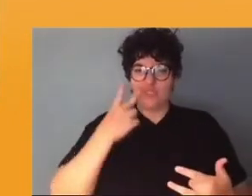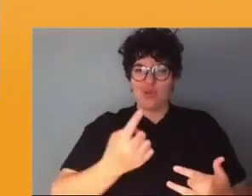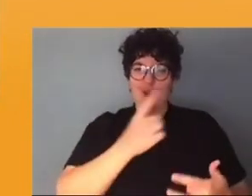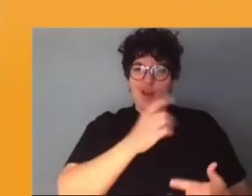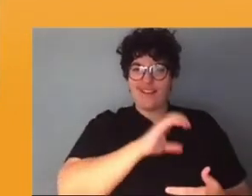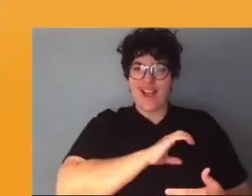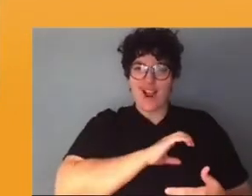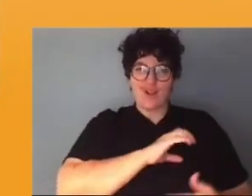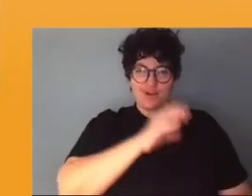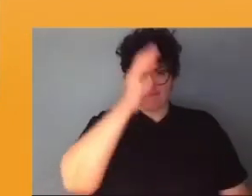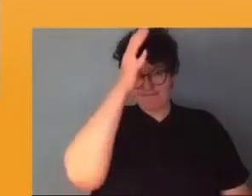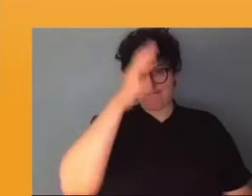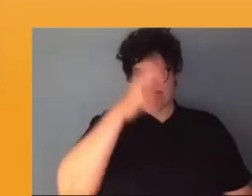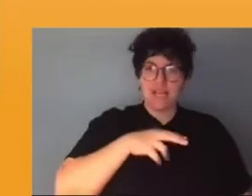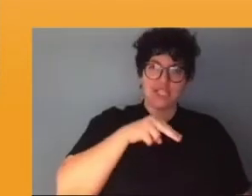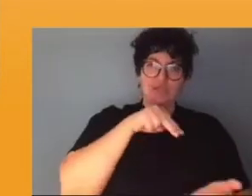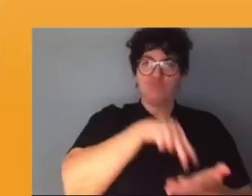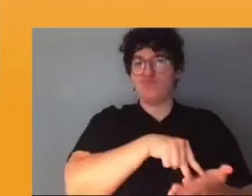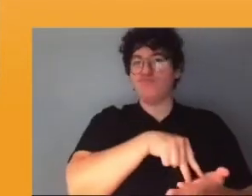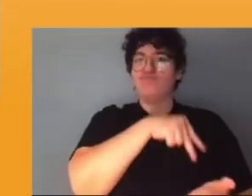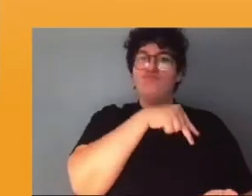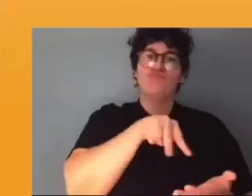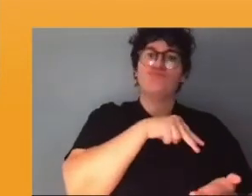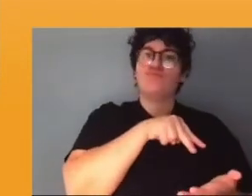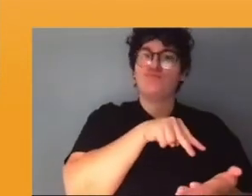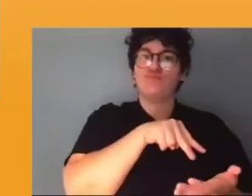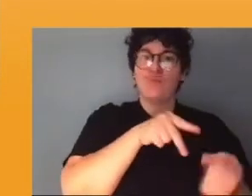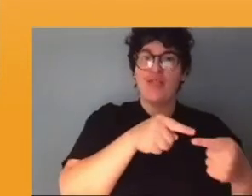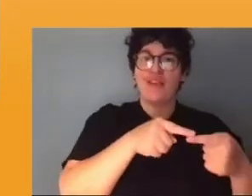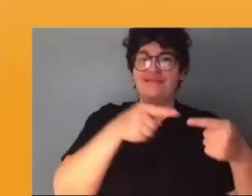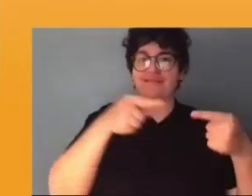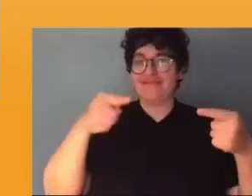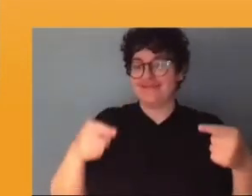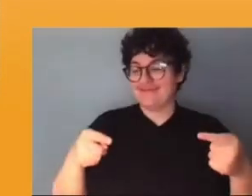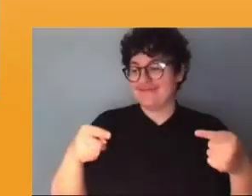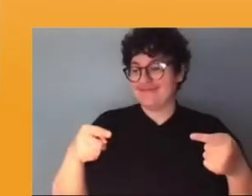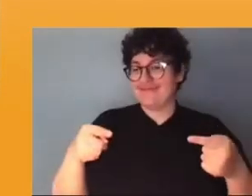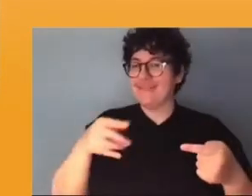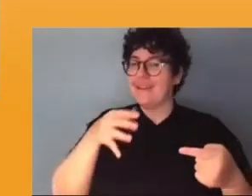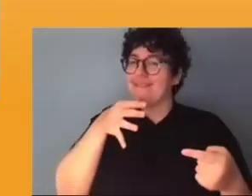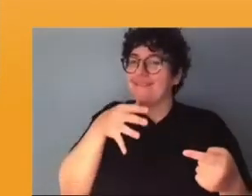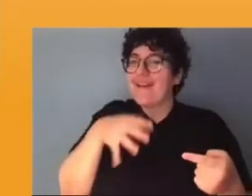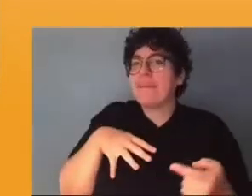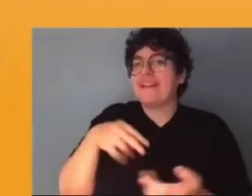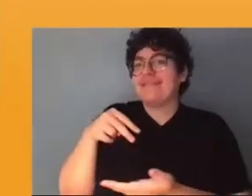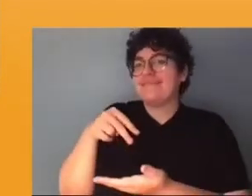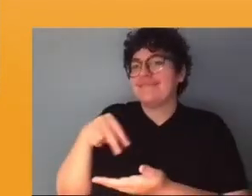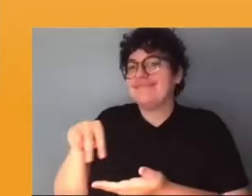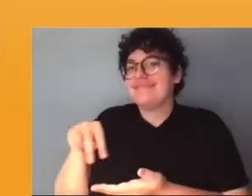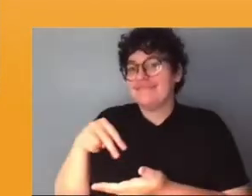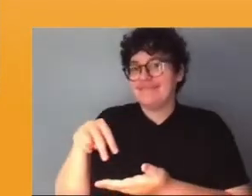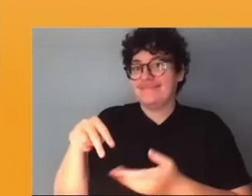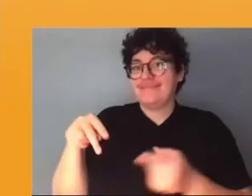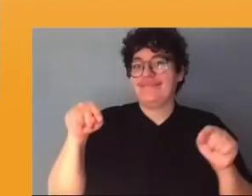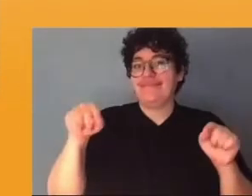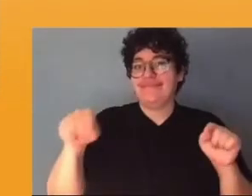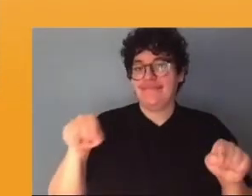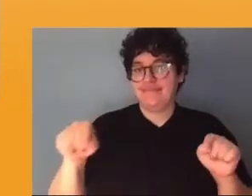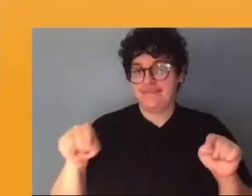masculino, y para contradecir eso, también una demostración de un personaje muy femenino. Y yo creo que